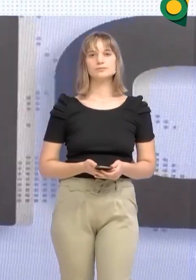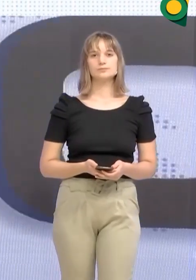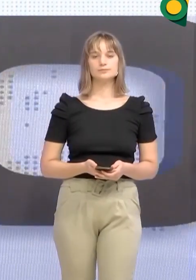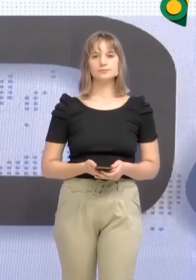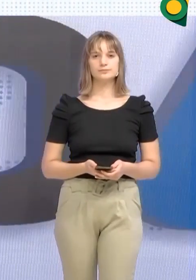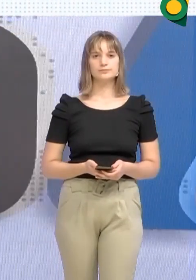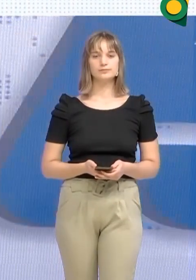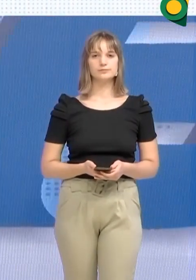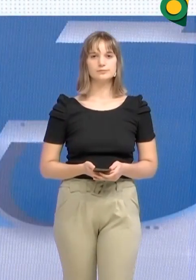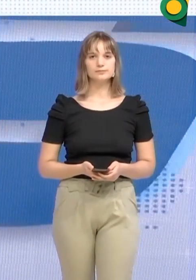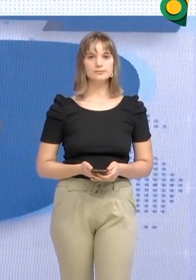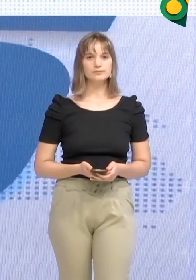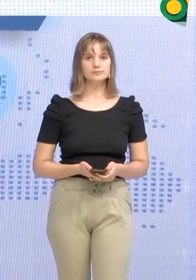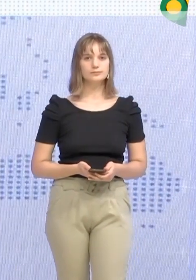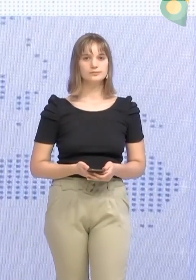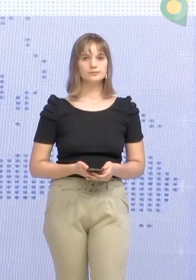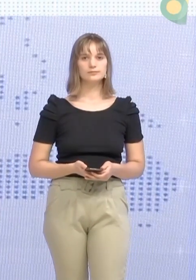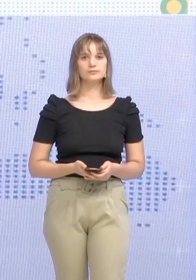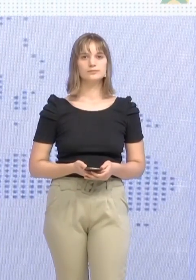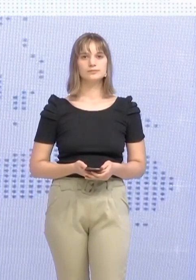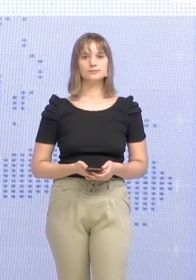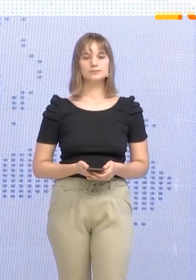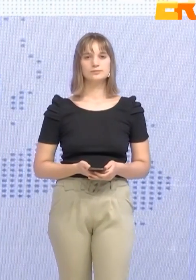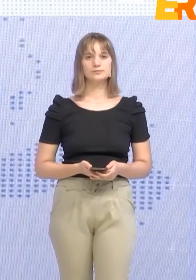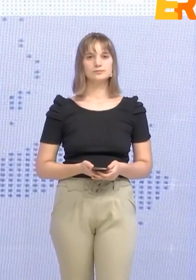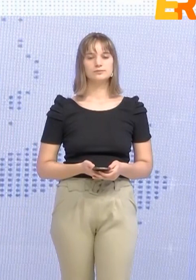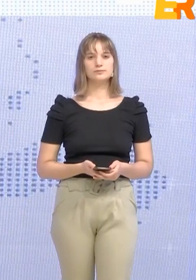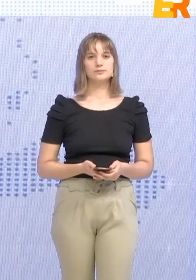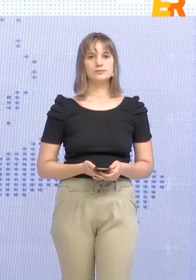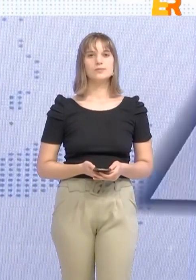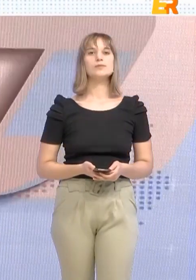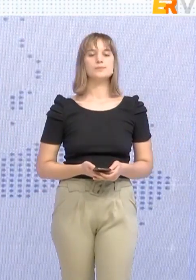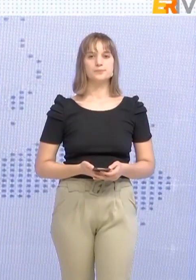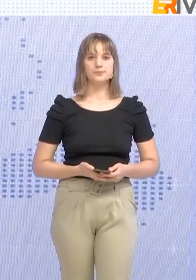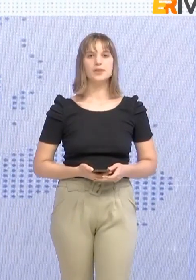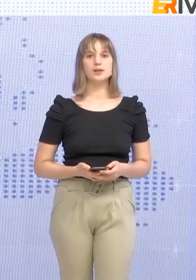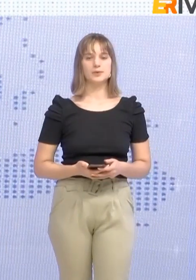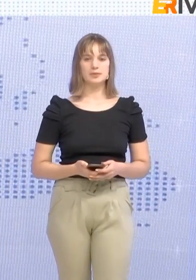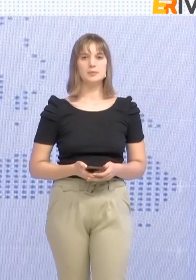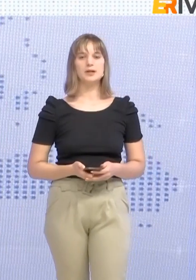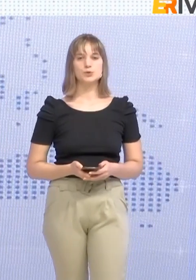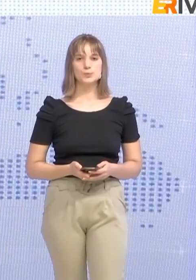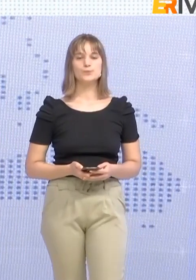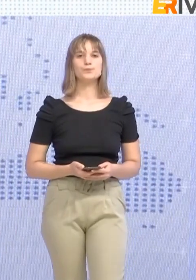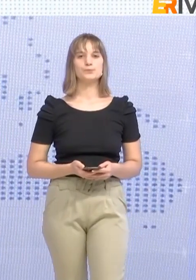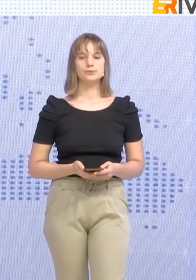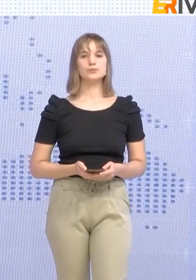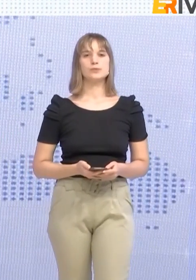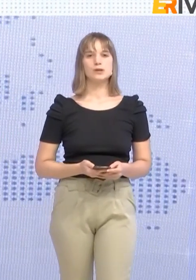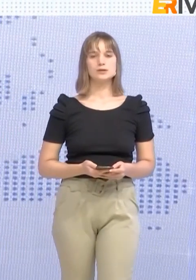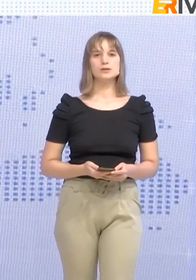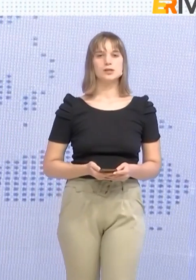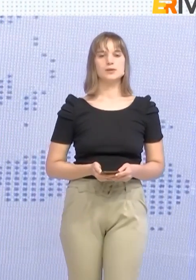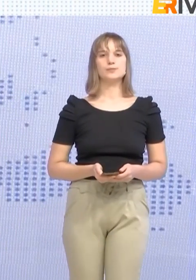tuve una actitud sospechosa, cambio usuario y contraseña. Si el sistema me lo permite,